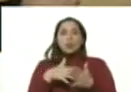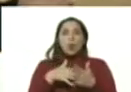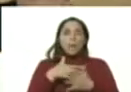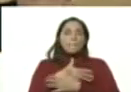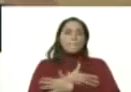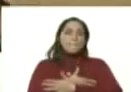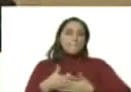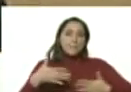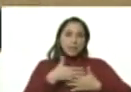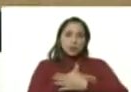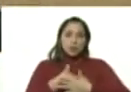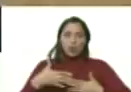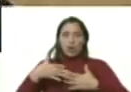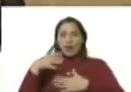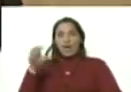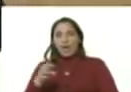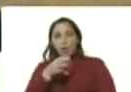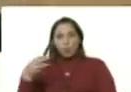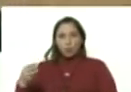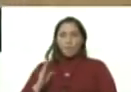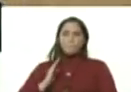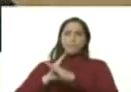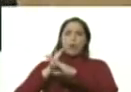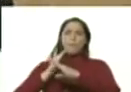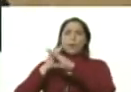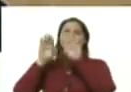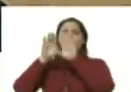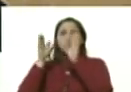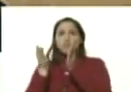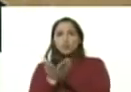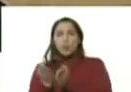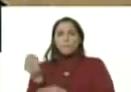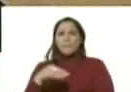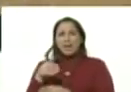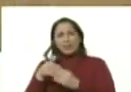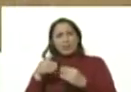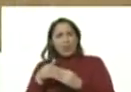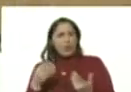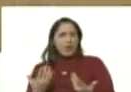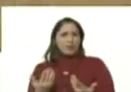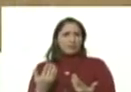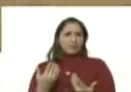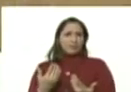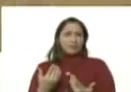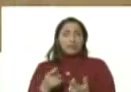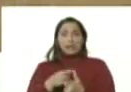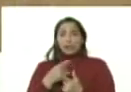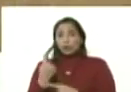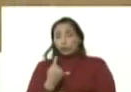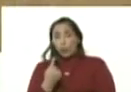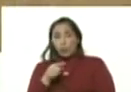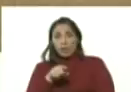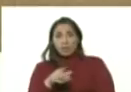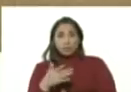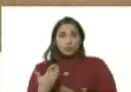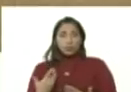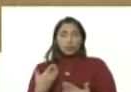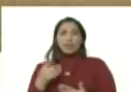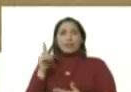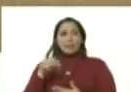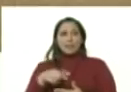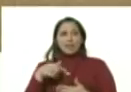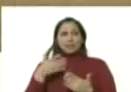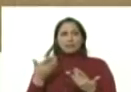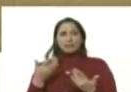5.000 millones de euros que están bloqueados en el mundo, que es mucho más en dólares o algo más en dólares. Y no solo eso, sino que al ver ya que